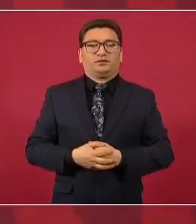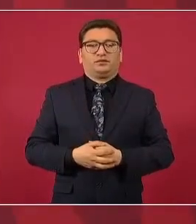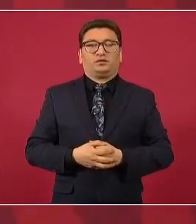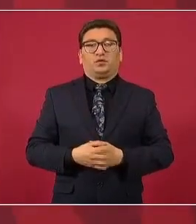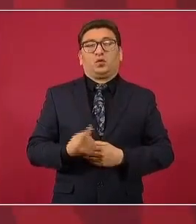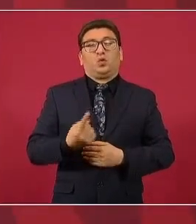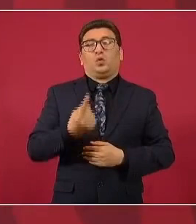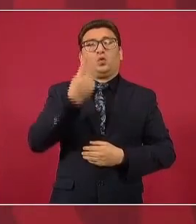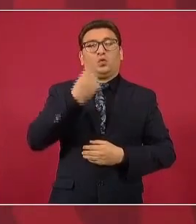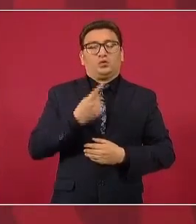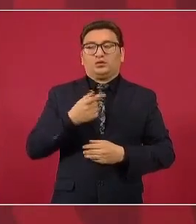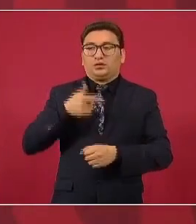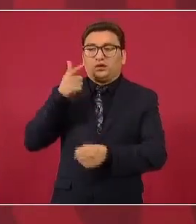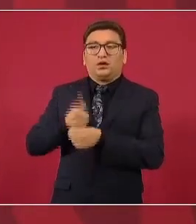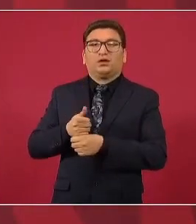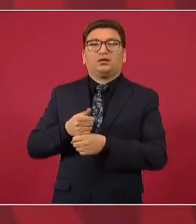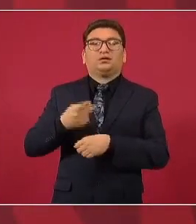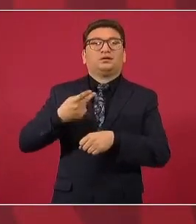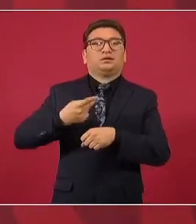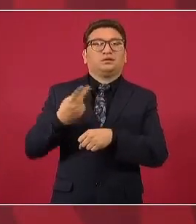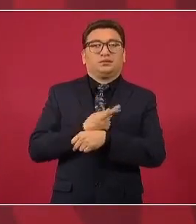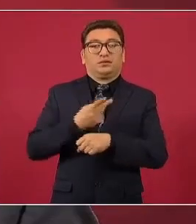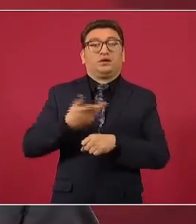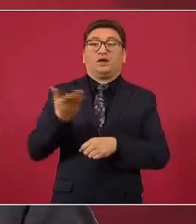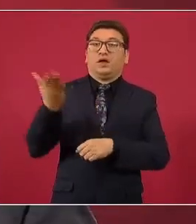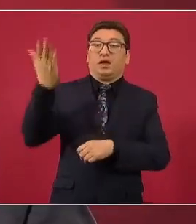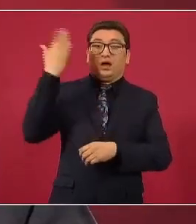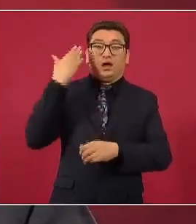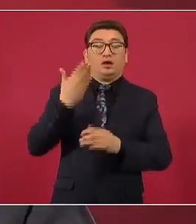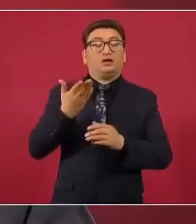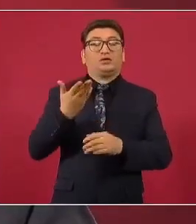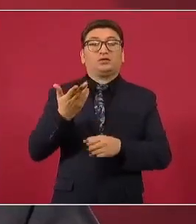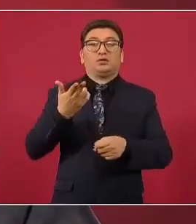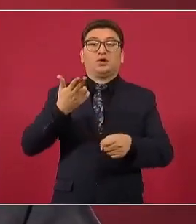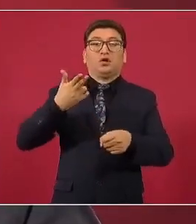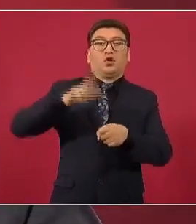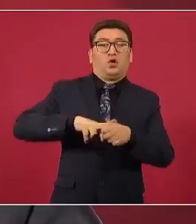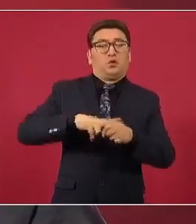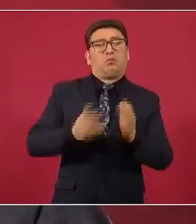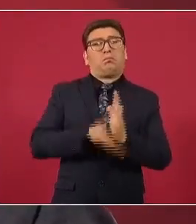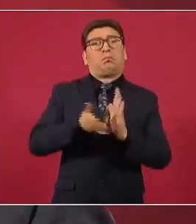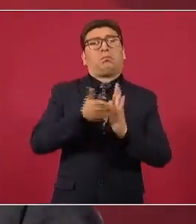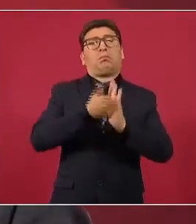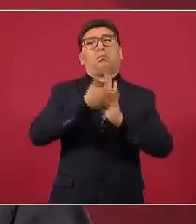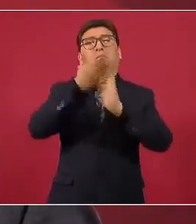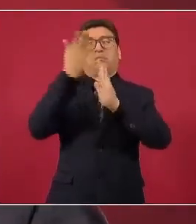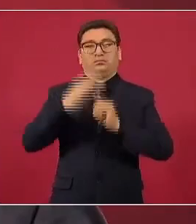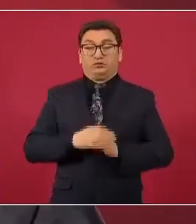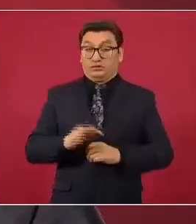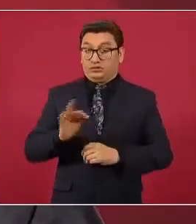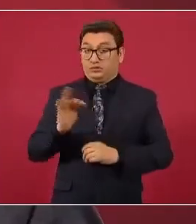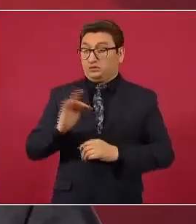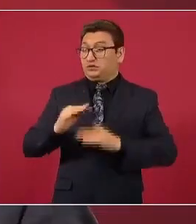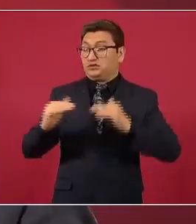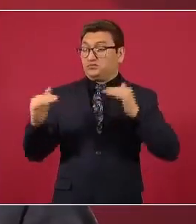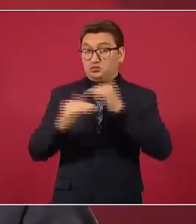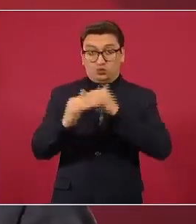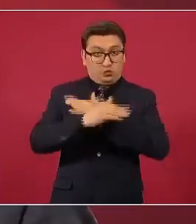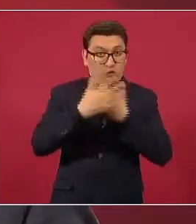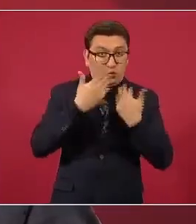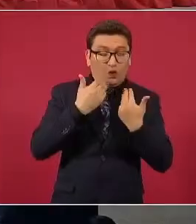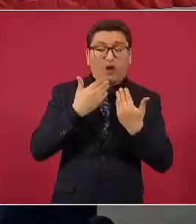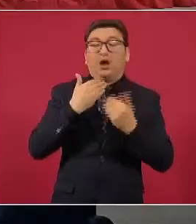ha encontrado es que en muchos casos se hacían hospitales incluso aunque no se tuviera ya vialidades, rutas de